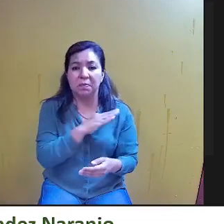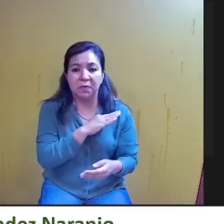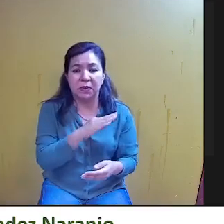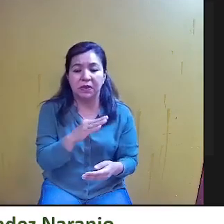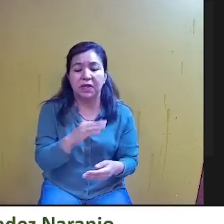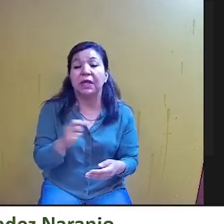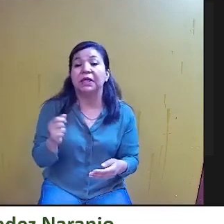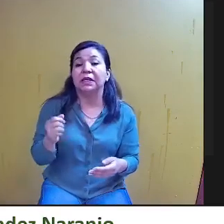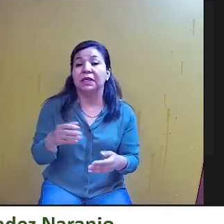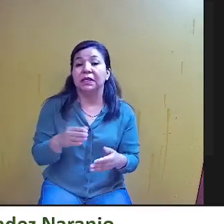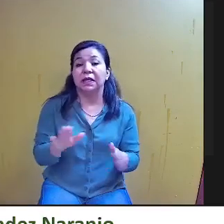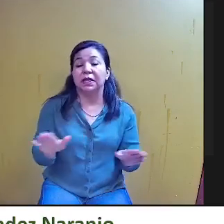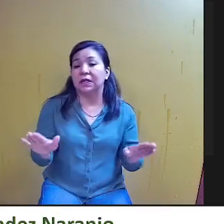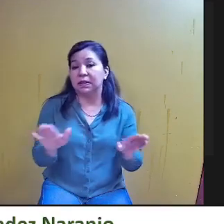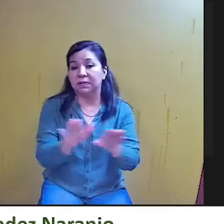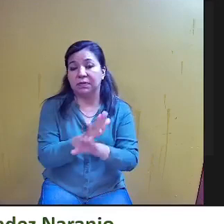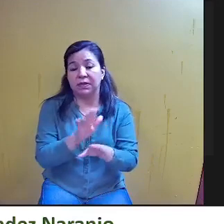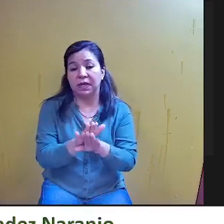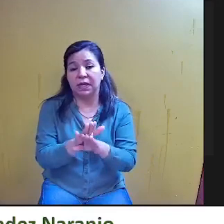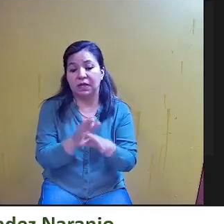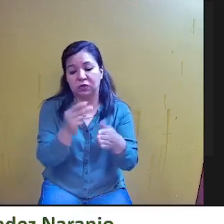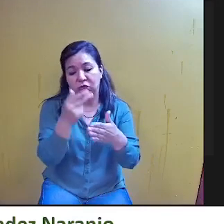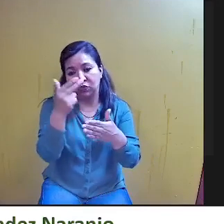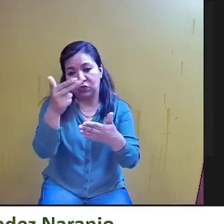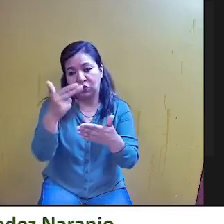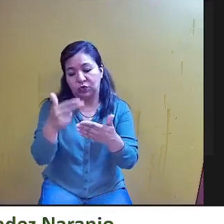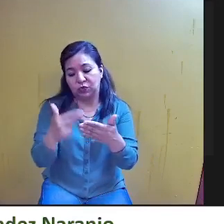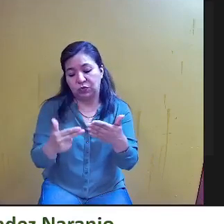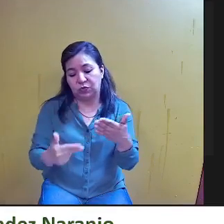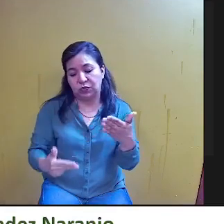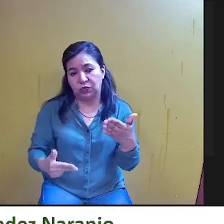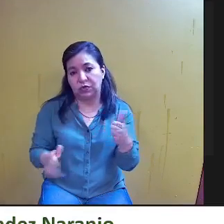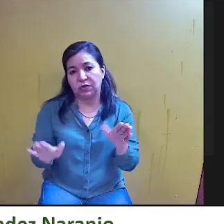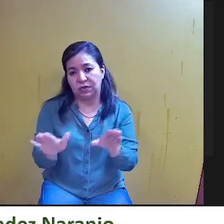la sustitución de las modificaciones a sus estatutos.